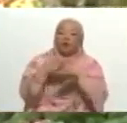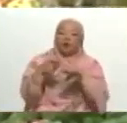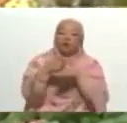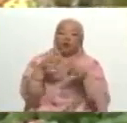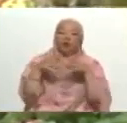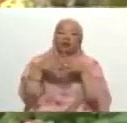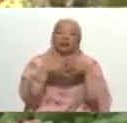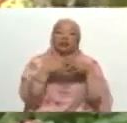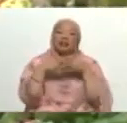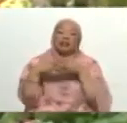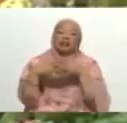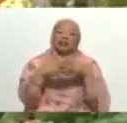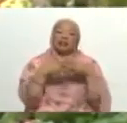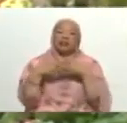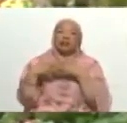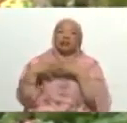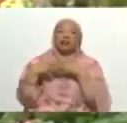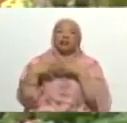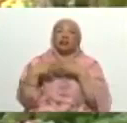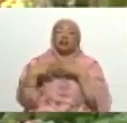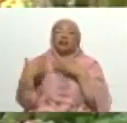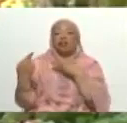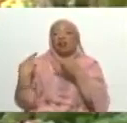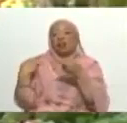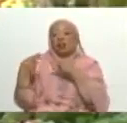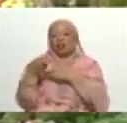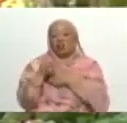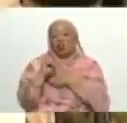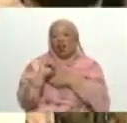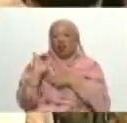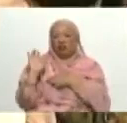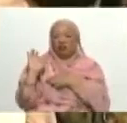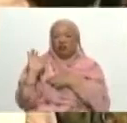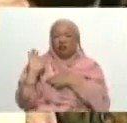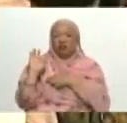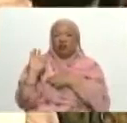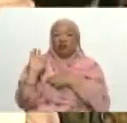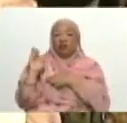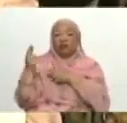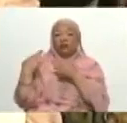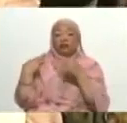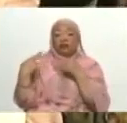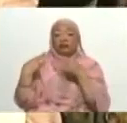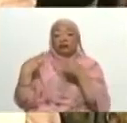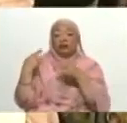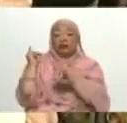Unidos, si tienen algún planteamiento relacionado a esto. Sí, mire, las relaciones exteriores